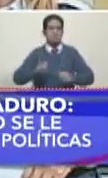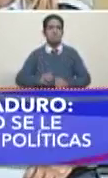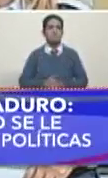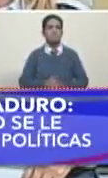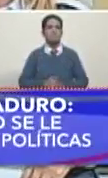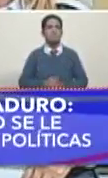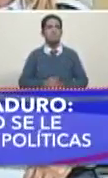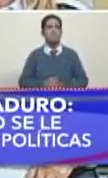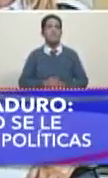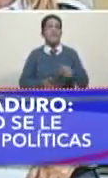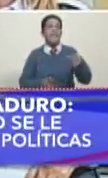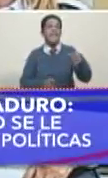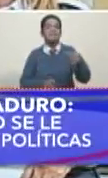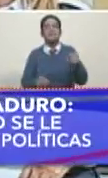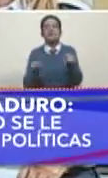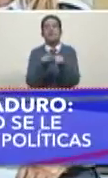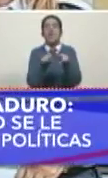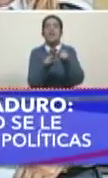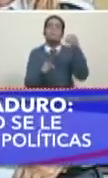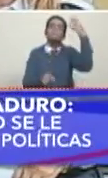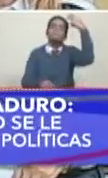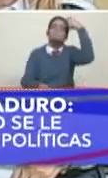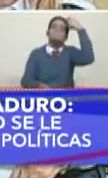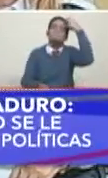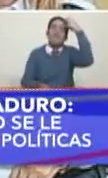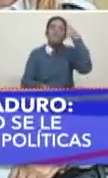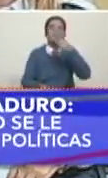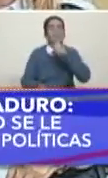Es el príncipe del merengue.